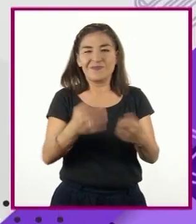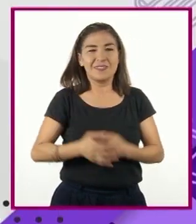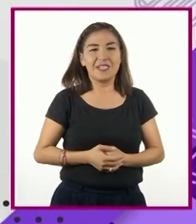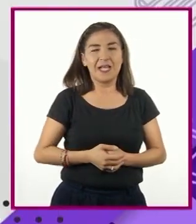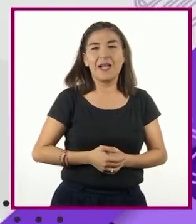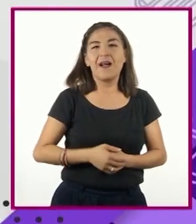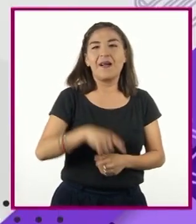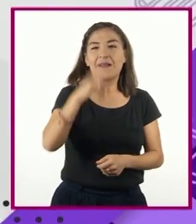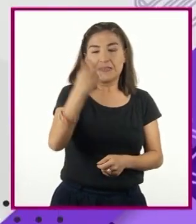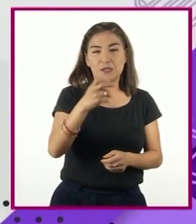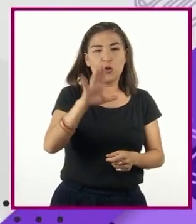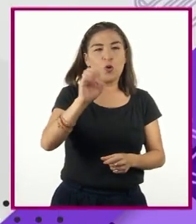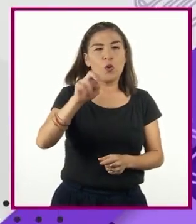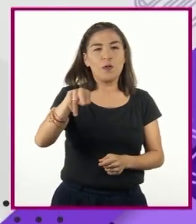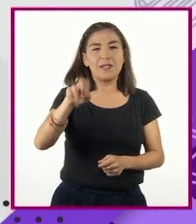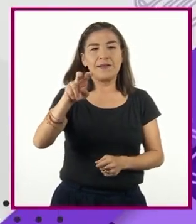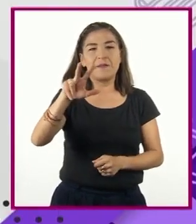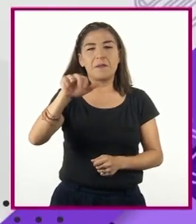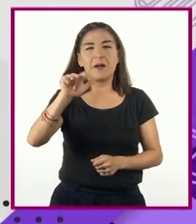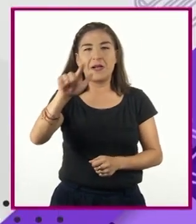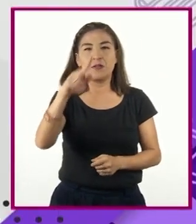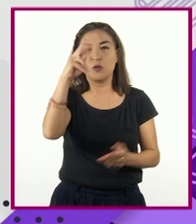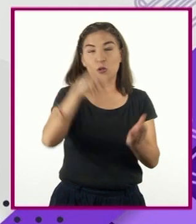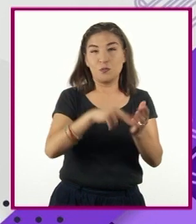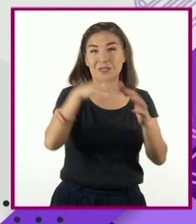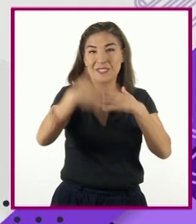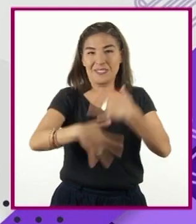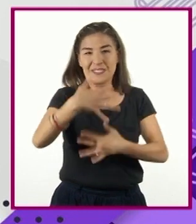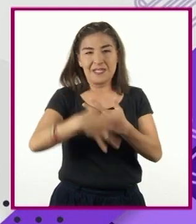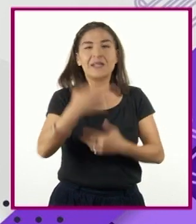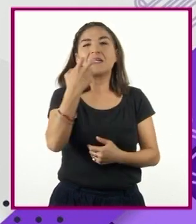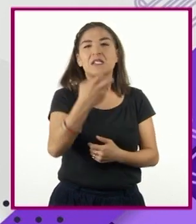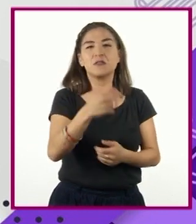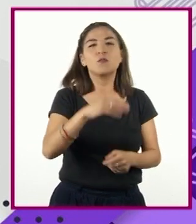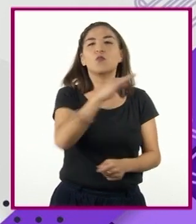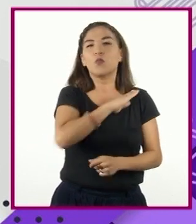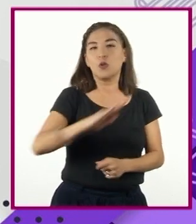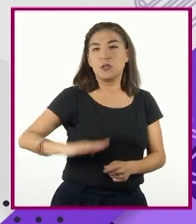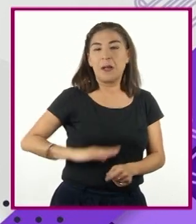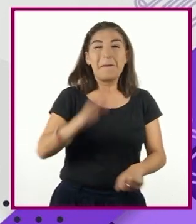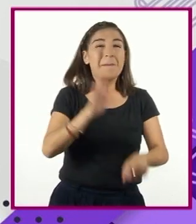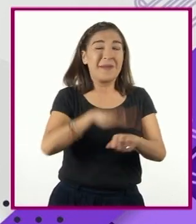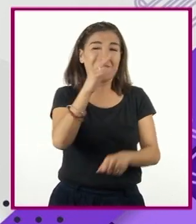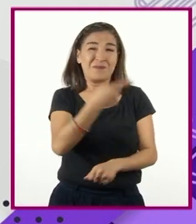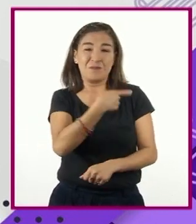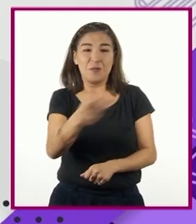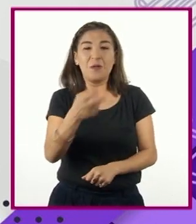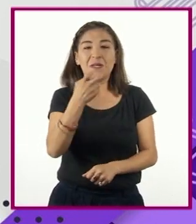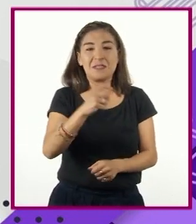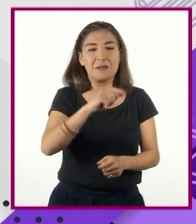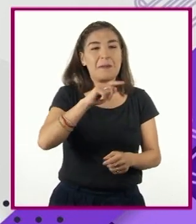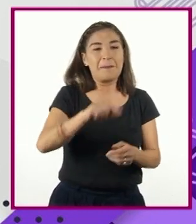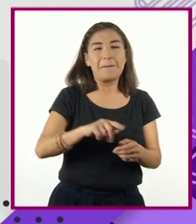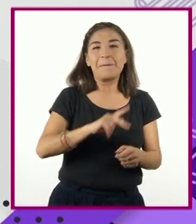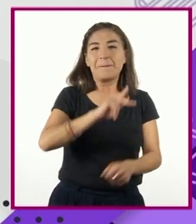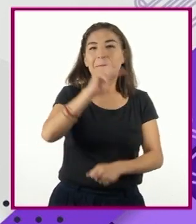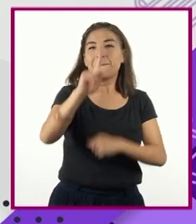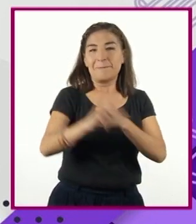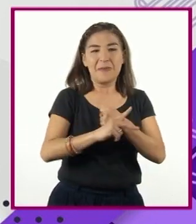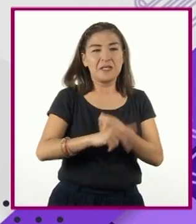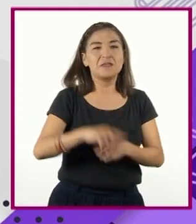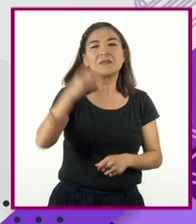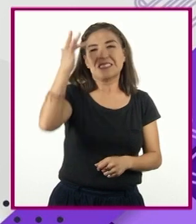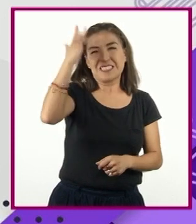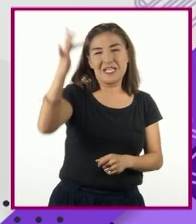acuerdo con datos de Coneval, hacia 2015, uno de los municipios más pobres de nuestro país era Santos